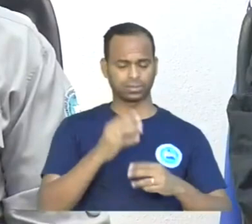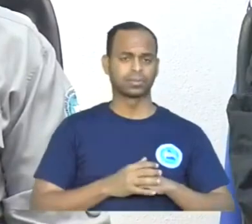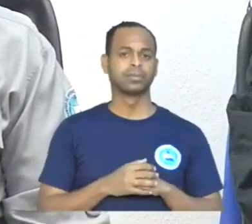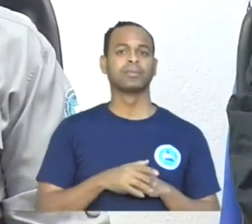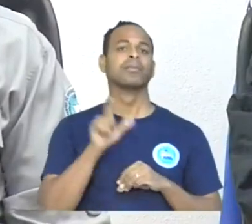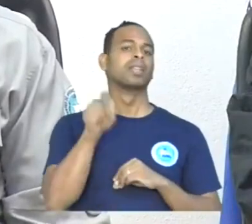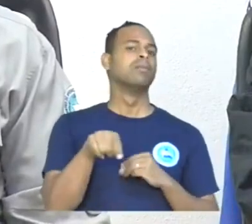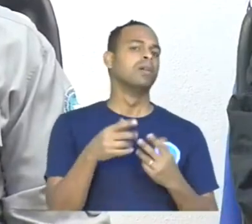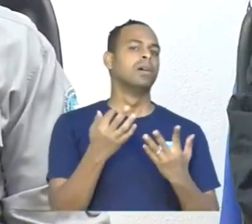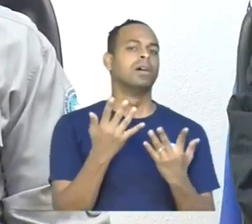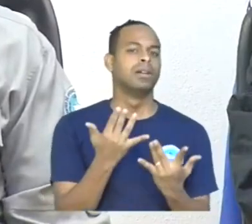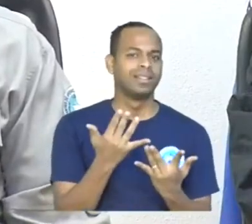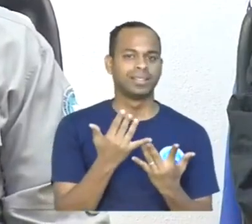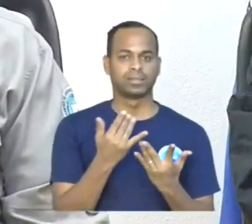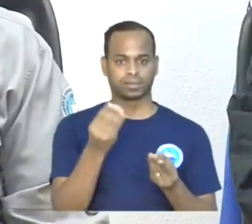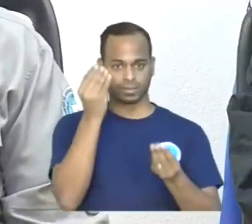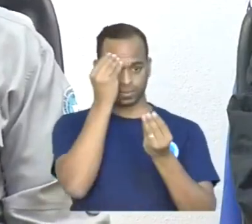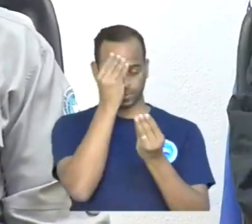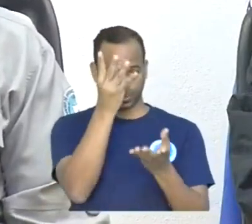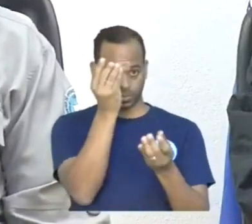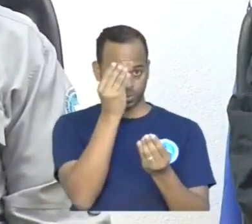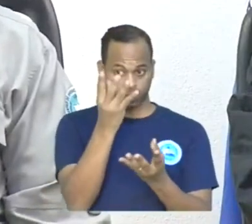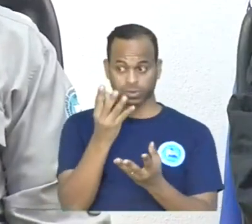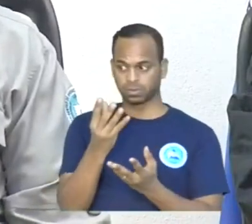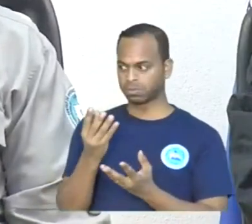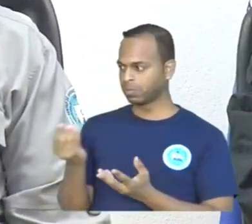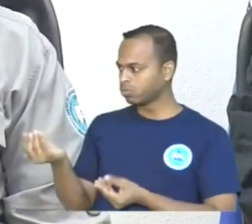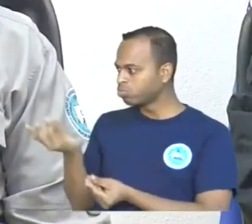que hay que esperar las informaciones porque